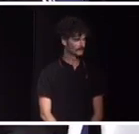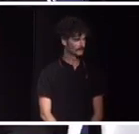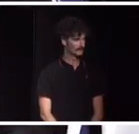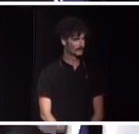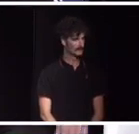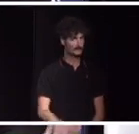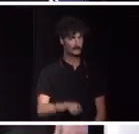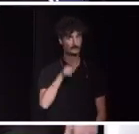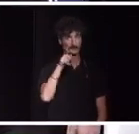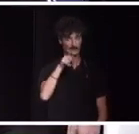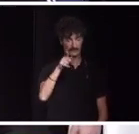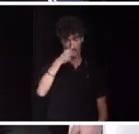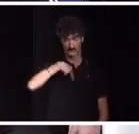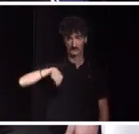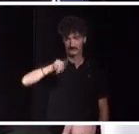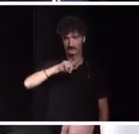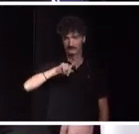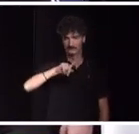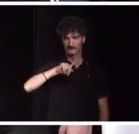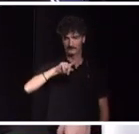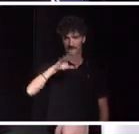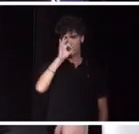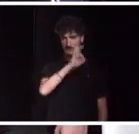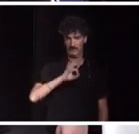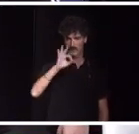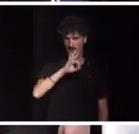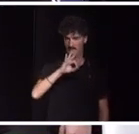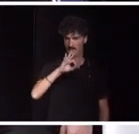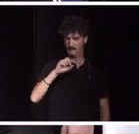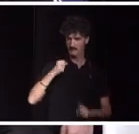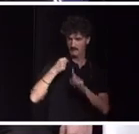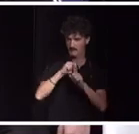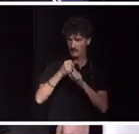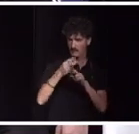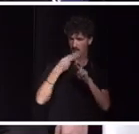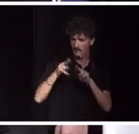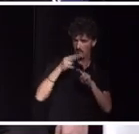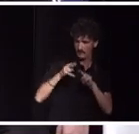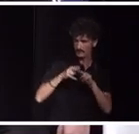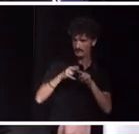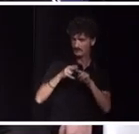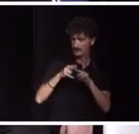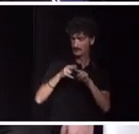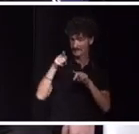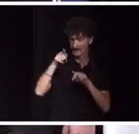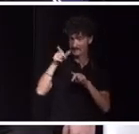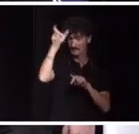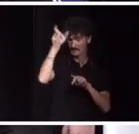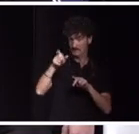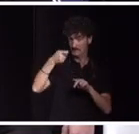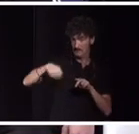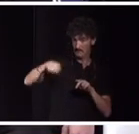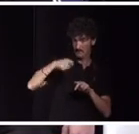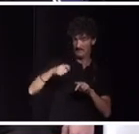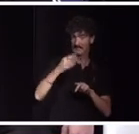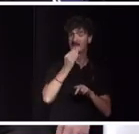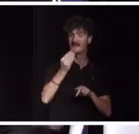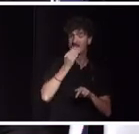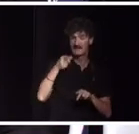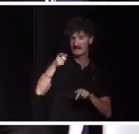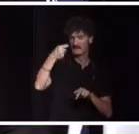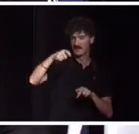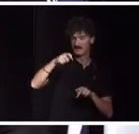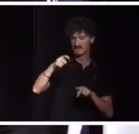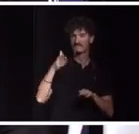Y por eso hemos sido, yo creo que la única fuerza que estos días ha dicho que hay que llevar a Netanyahu a la Corte Penal Internacional y